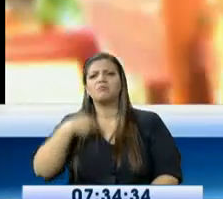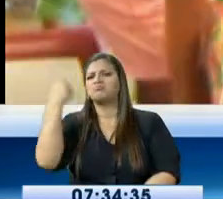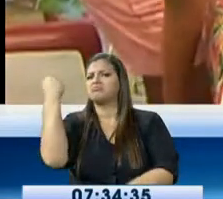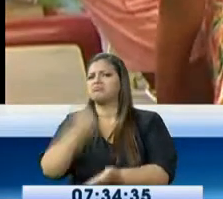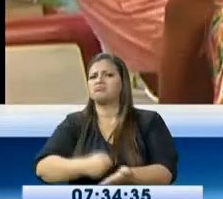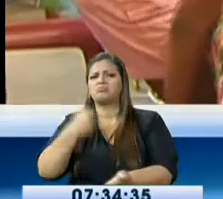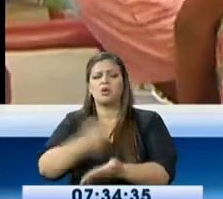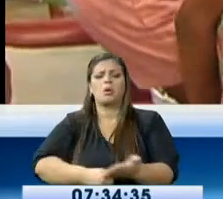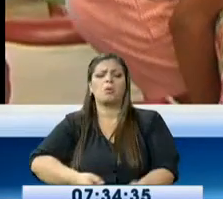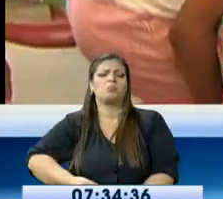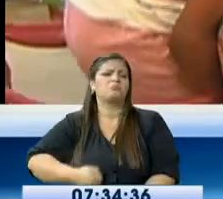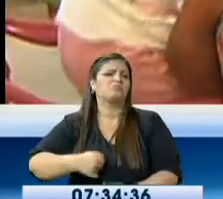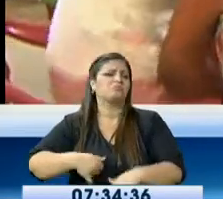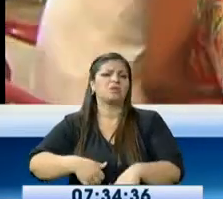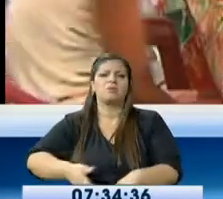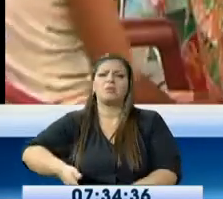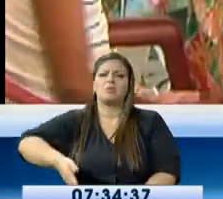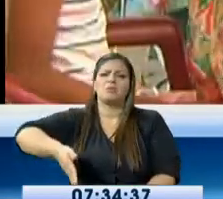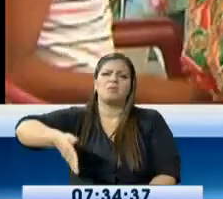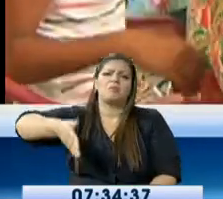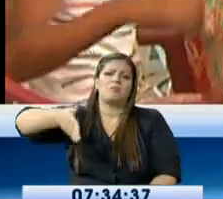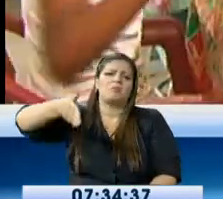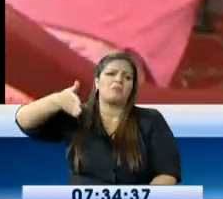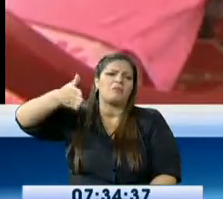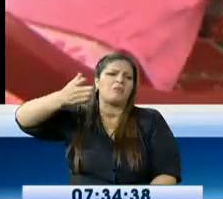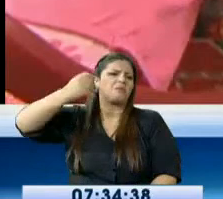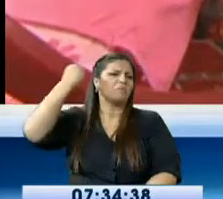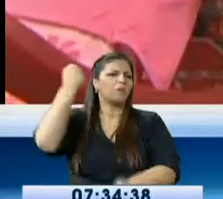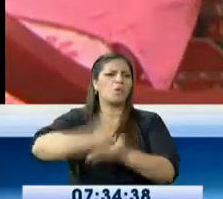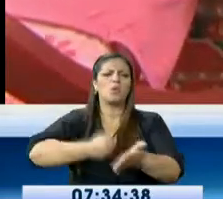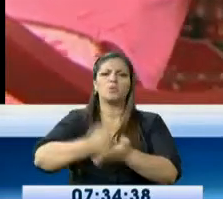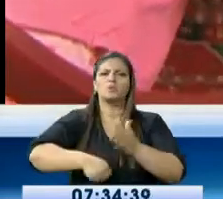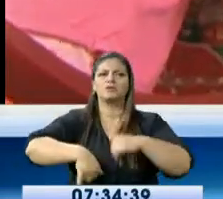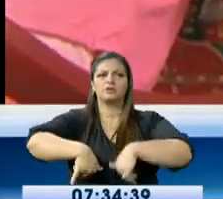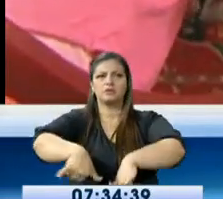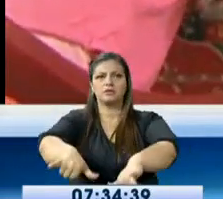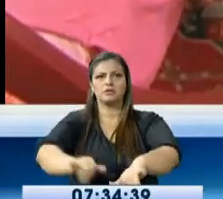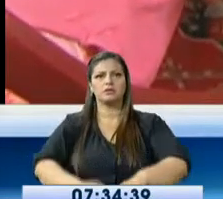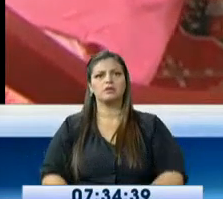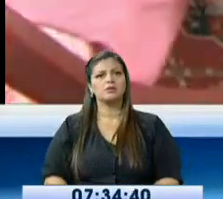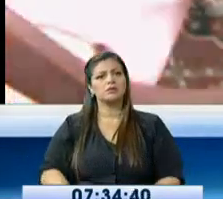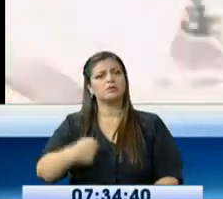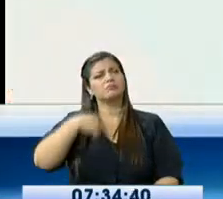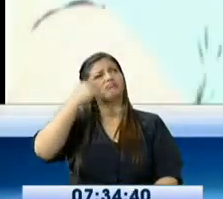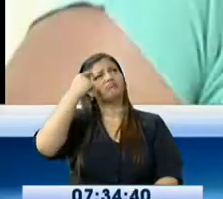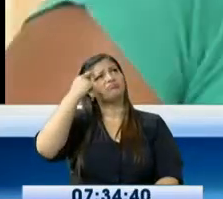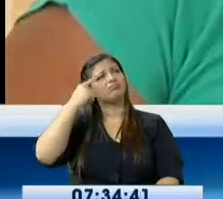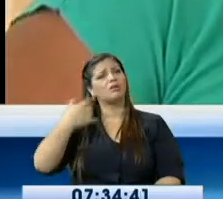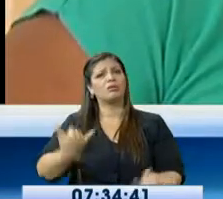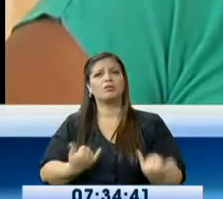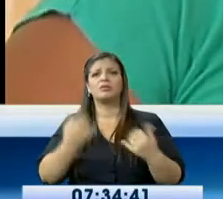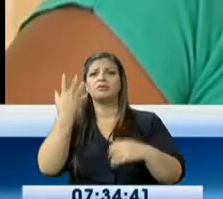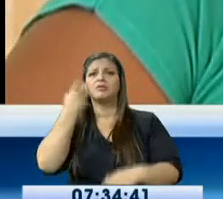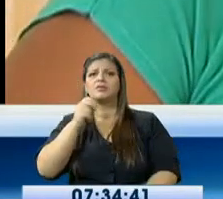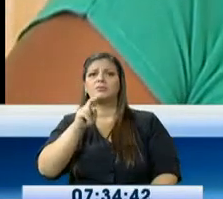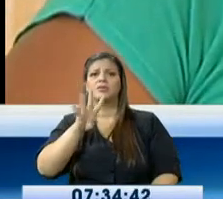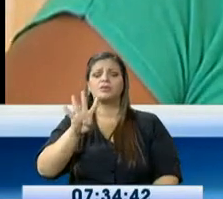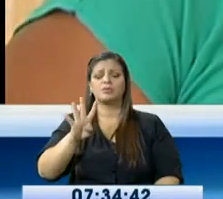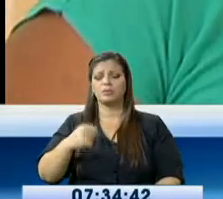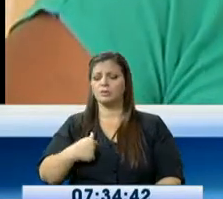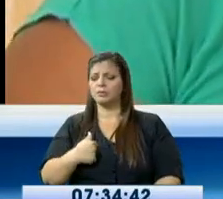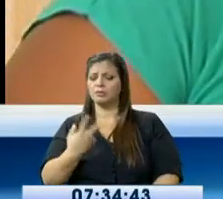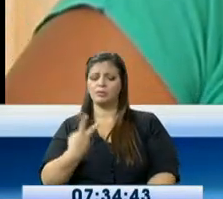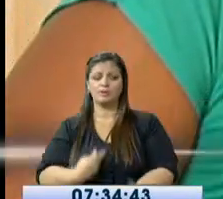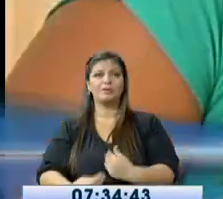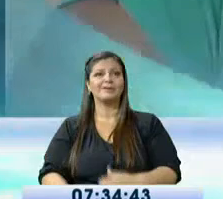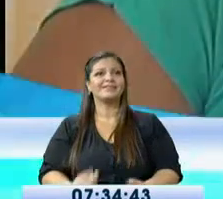A una noche del 24 están preocupadas porque los niños siempre labran su ilusión. Ellos se entusiasman con el juguete, con la